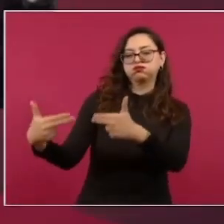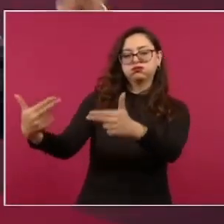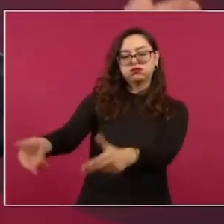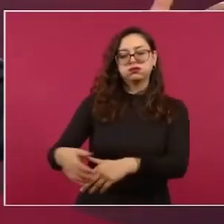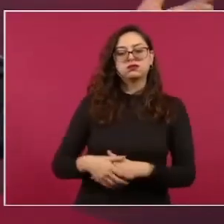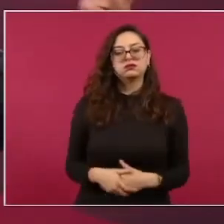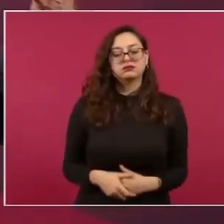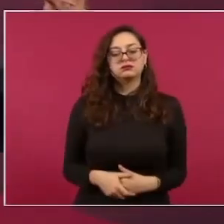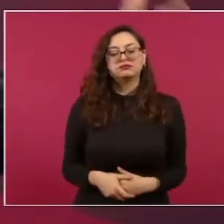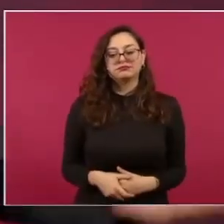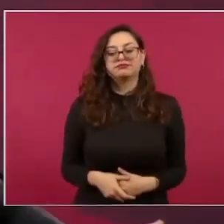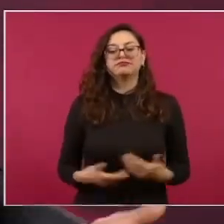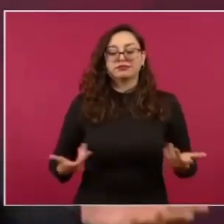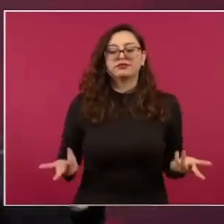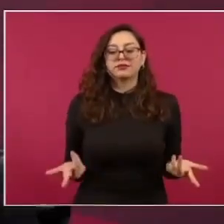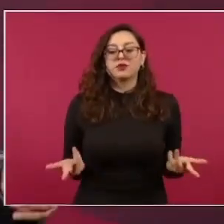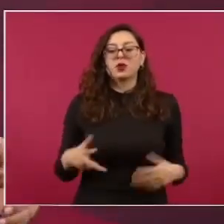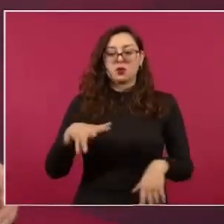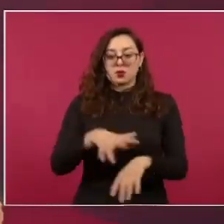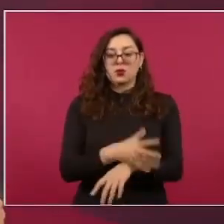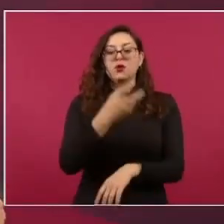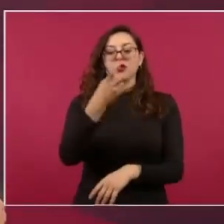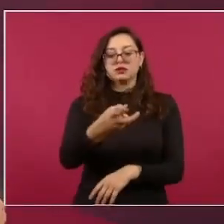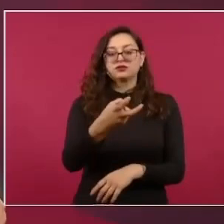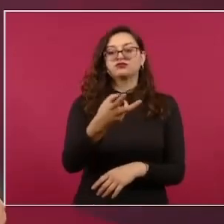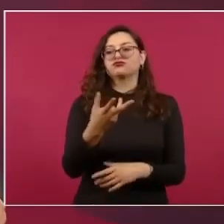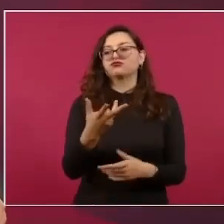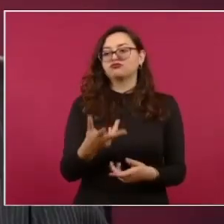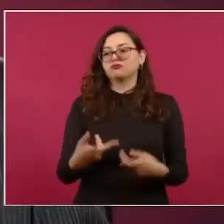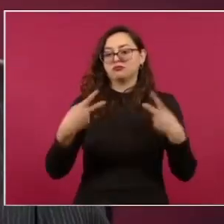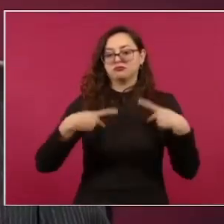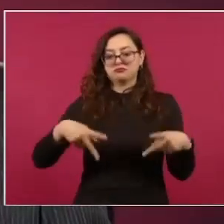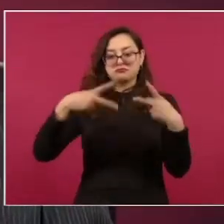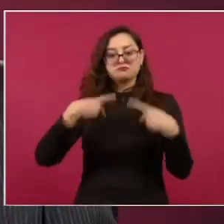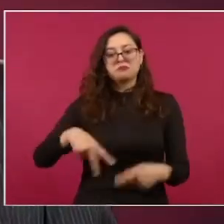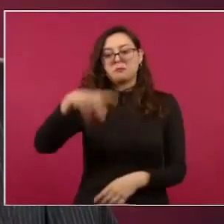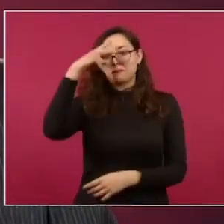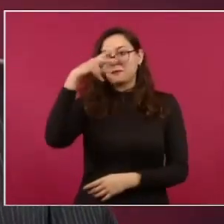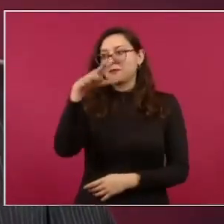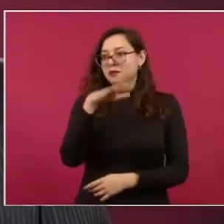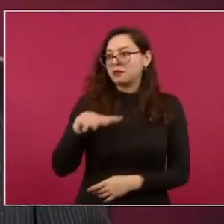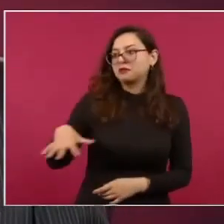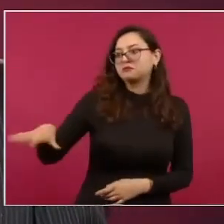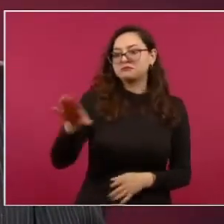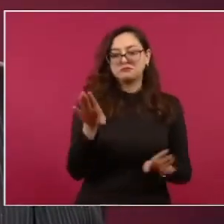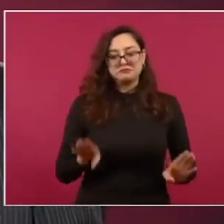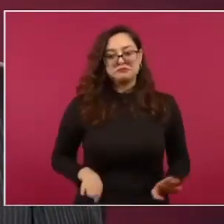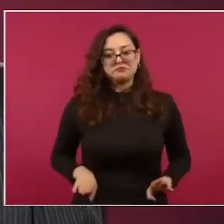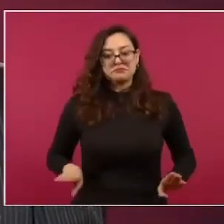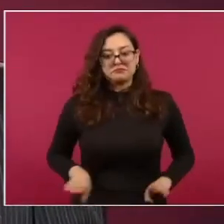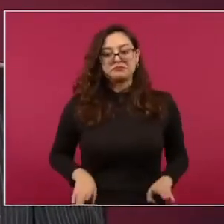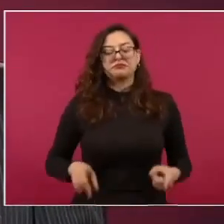eso es lo que nos hace un pueblo trabajador.